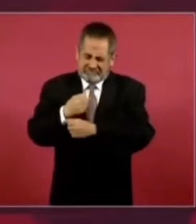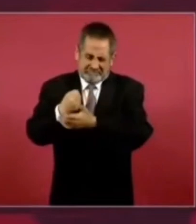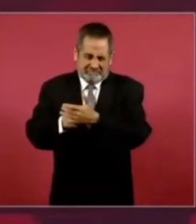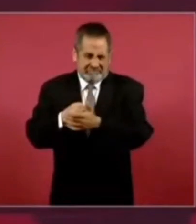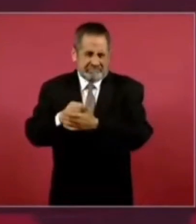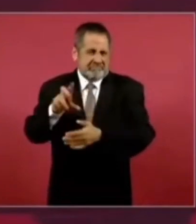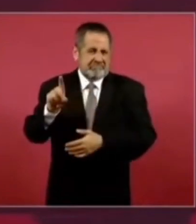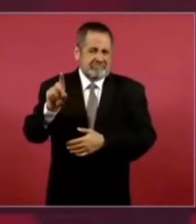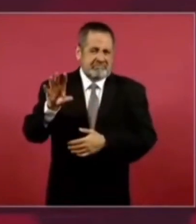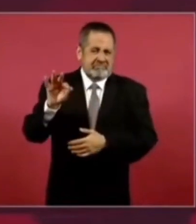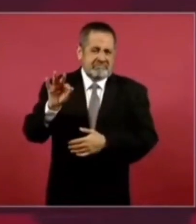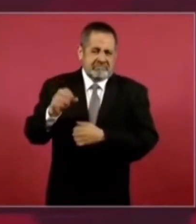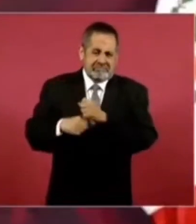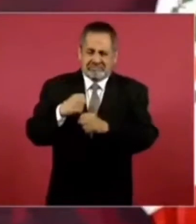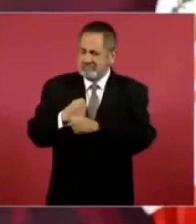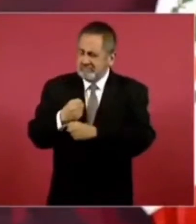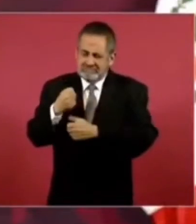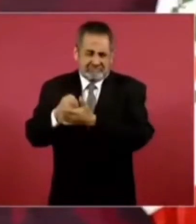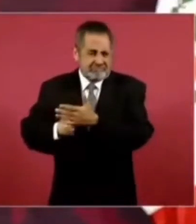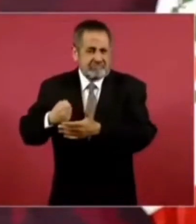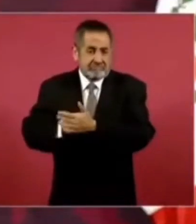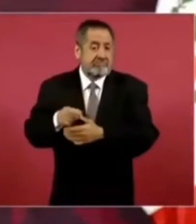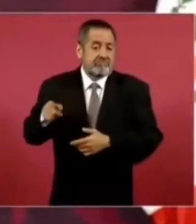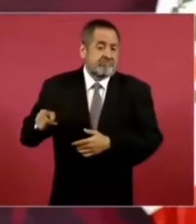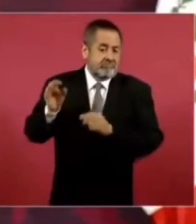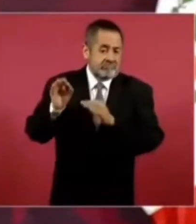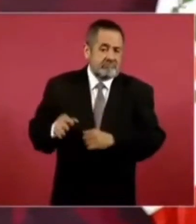40 años